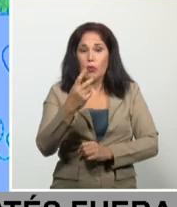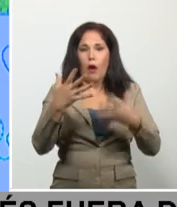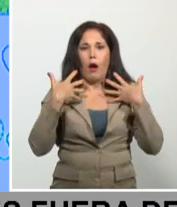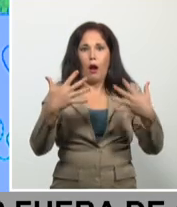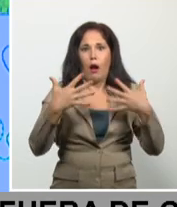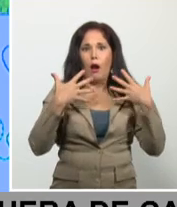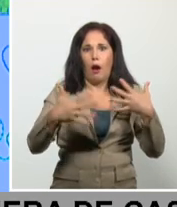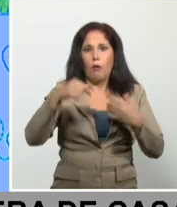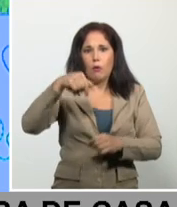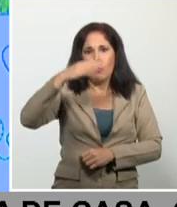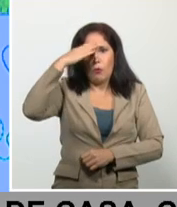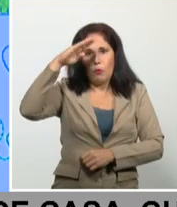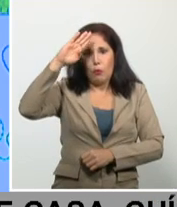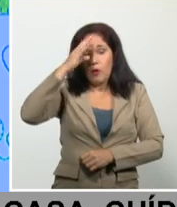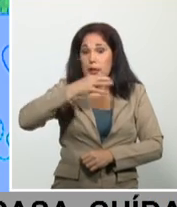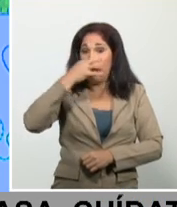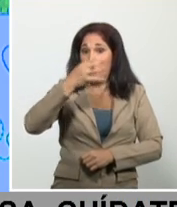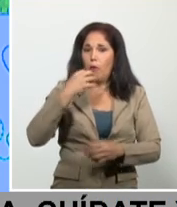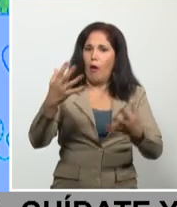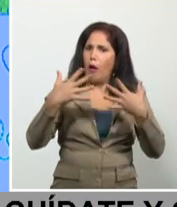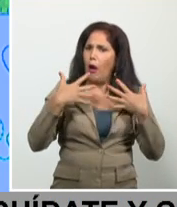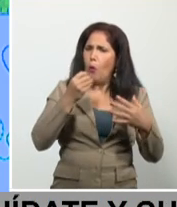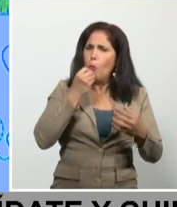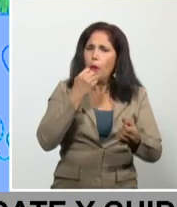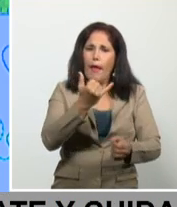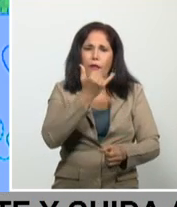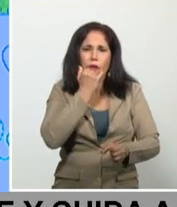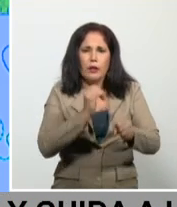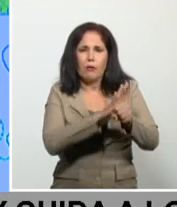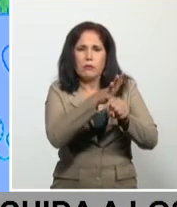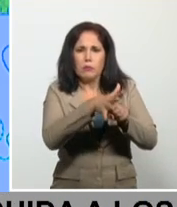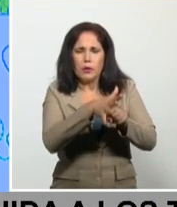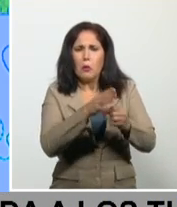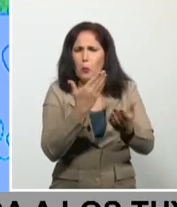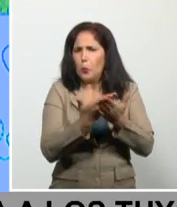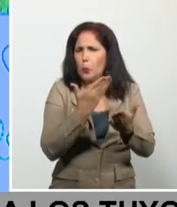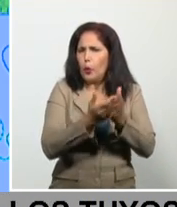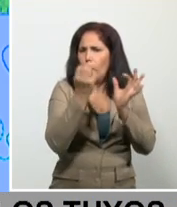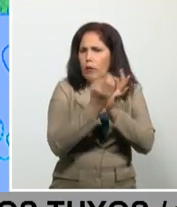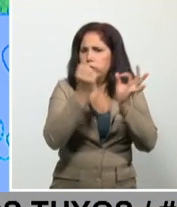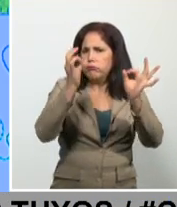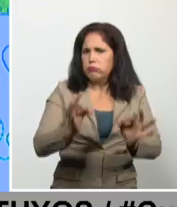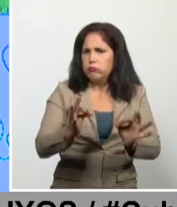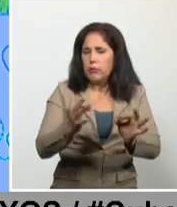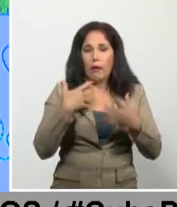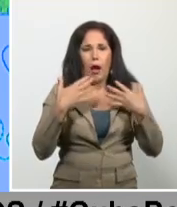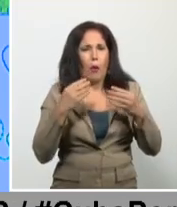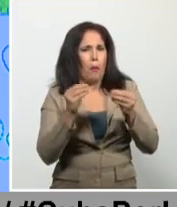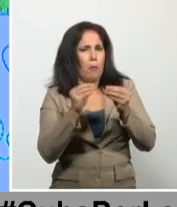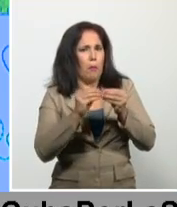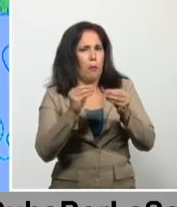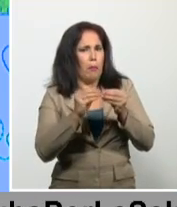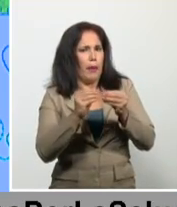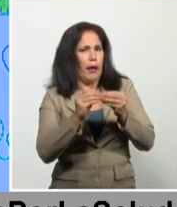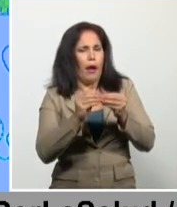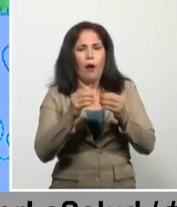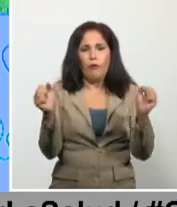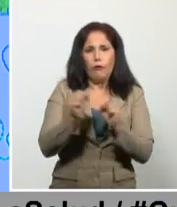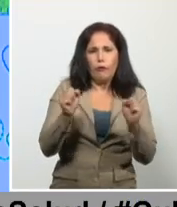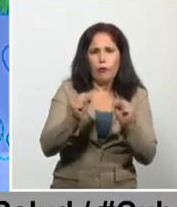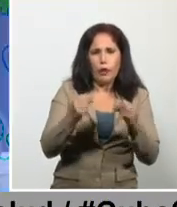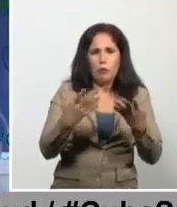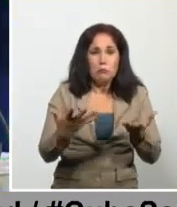isla. Se habló mucho de cómo el calor podía afectar el virus. ¿Es prueba definitiva esta de que el calor no hará diferencia en la